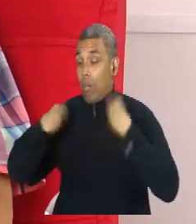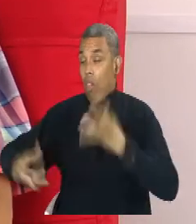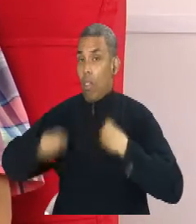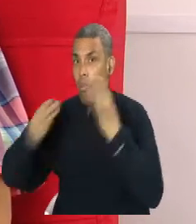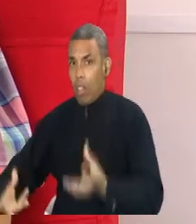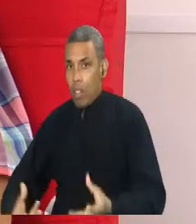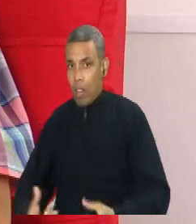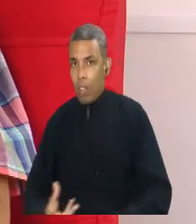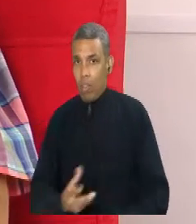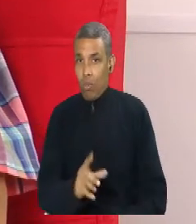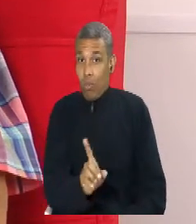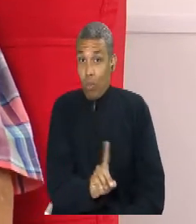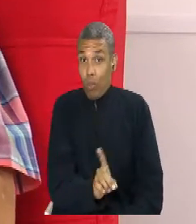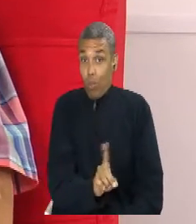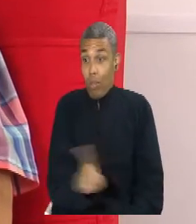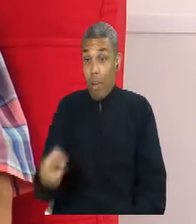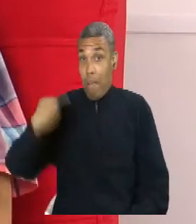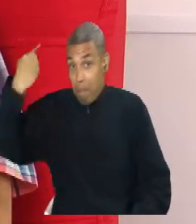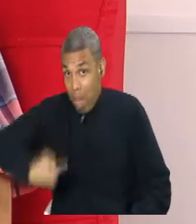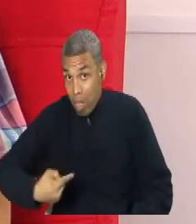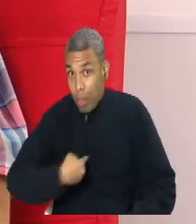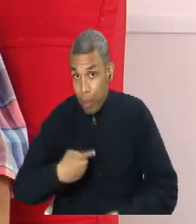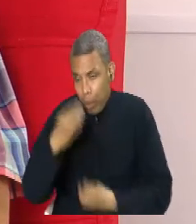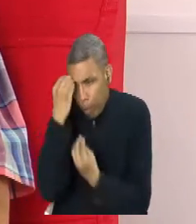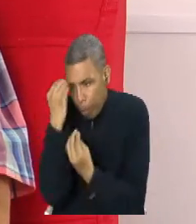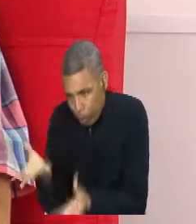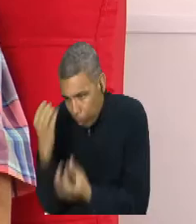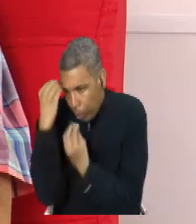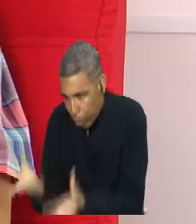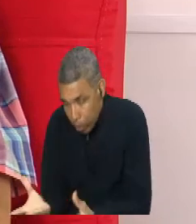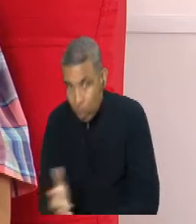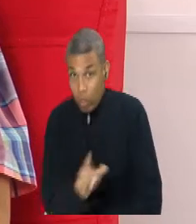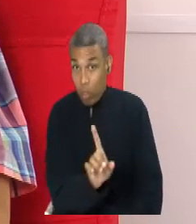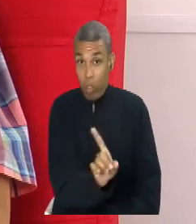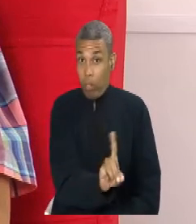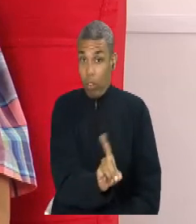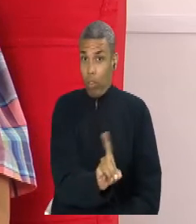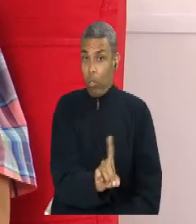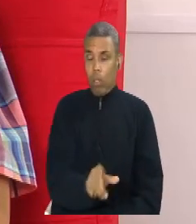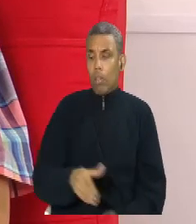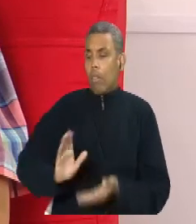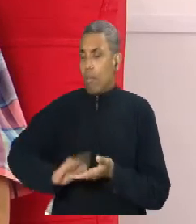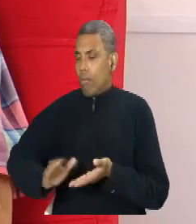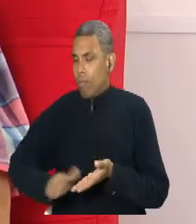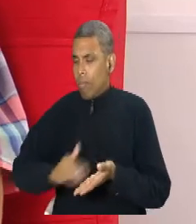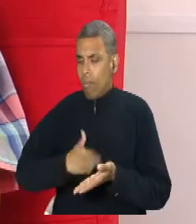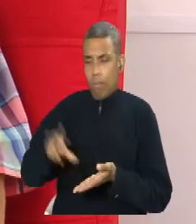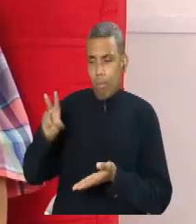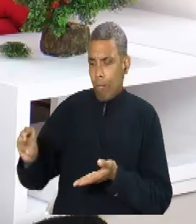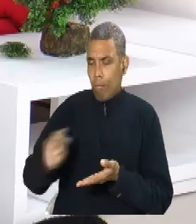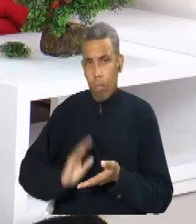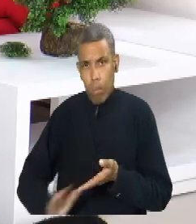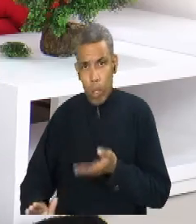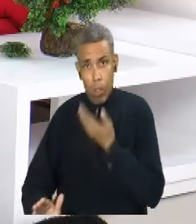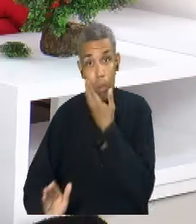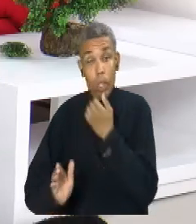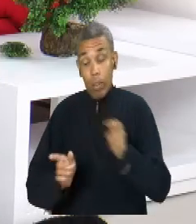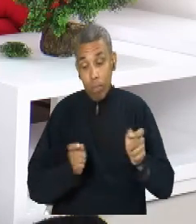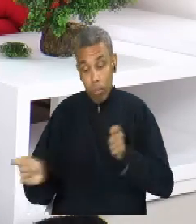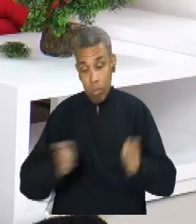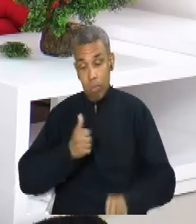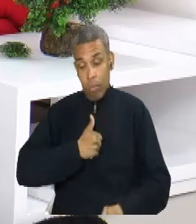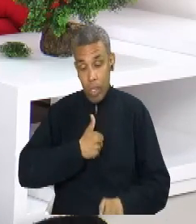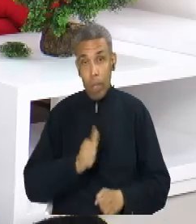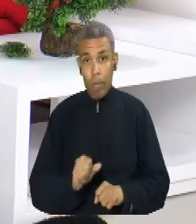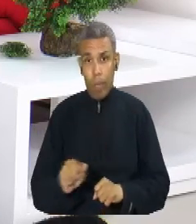lo que él quiera sino lo que se pueda ganar con esfuerzo y lo que en un momento dado pueda obtener porque no